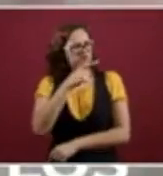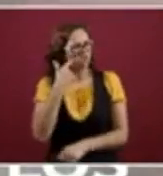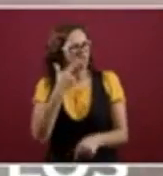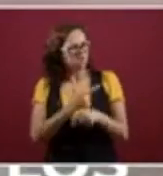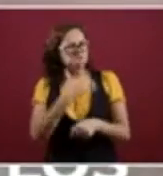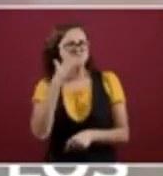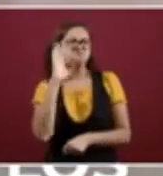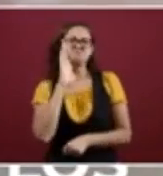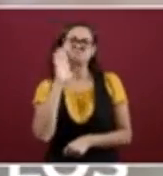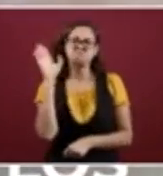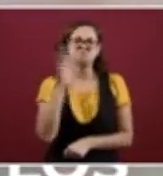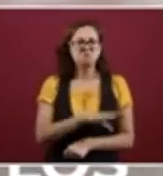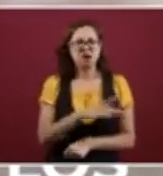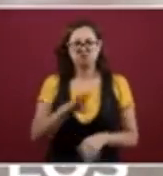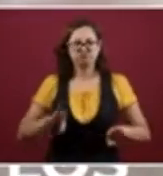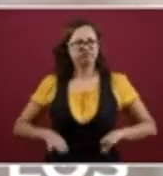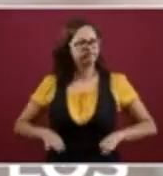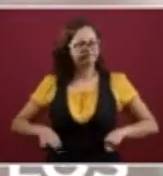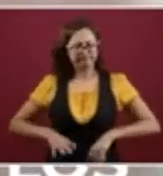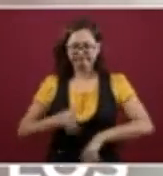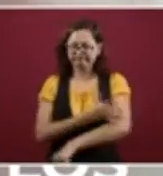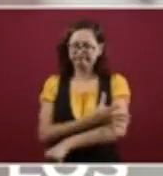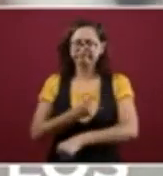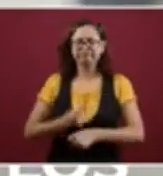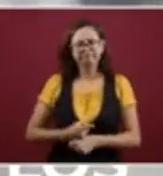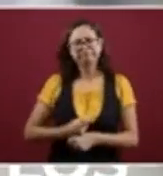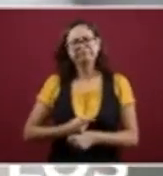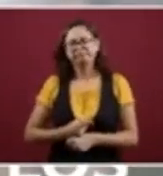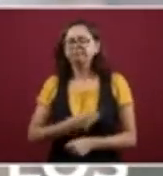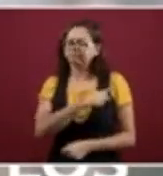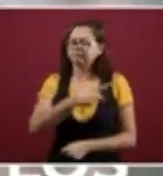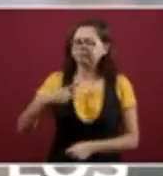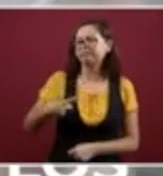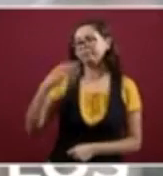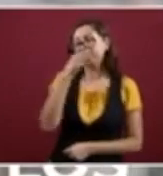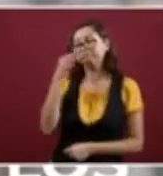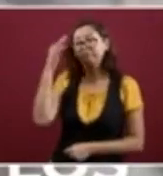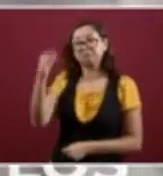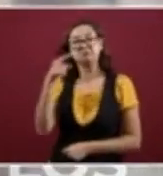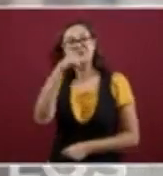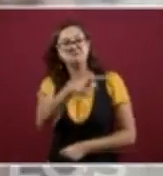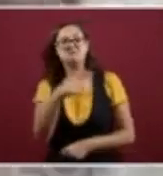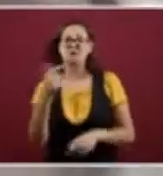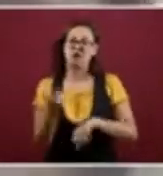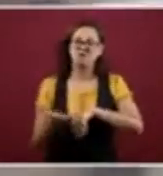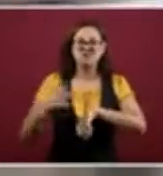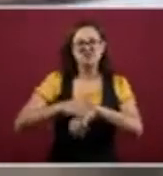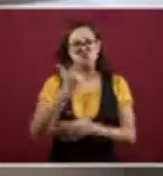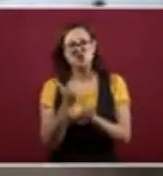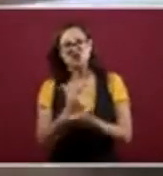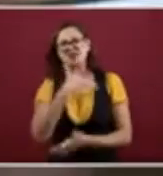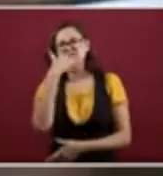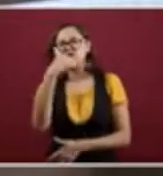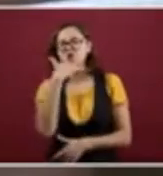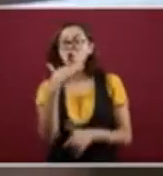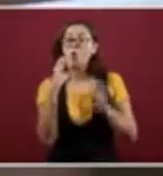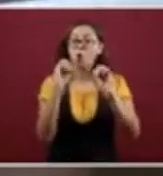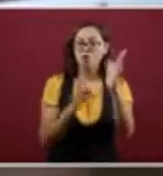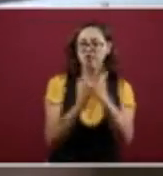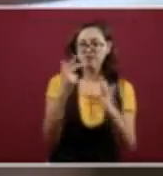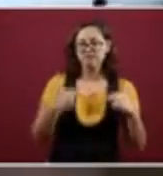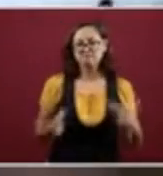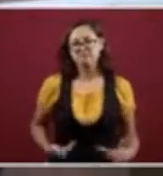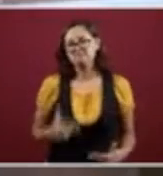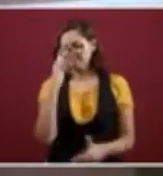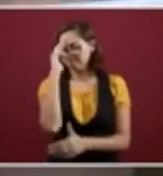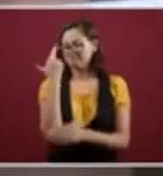individual adviertan sobre faltas administrativas graves y posibles violaciones de derechos humanos. Las alertas contribuyen a